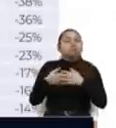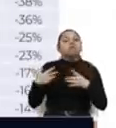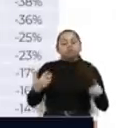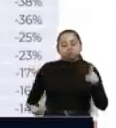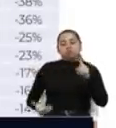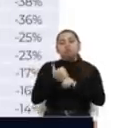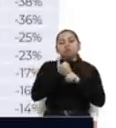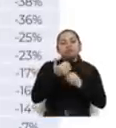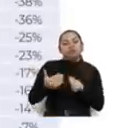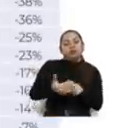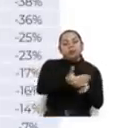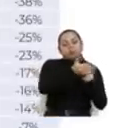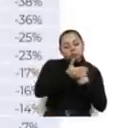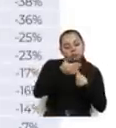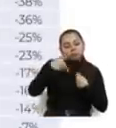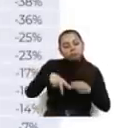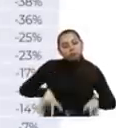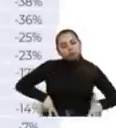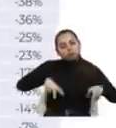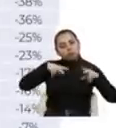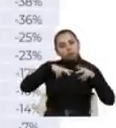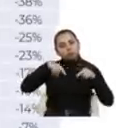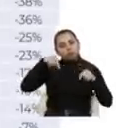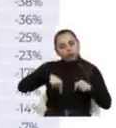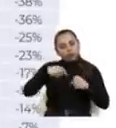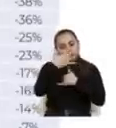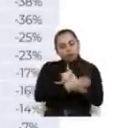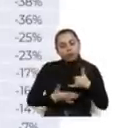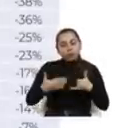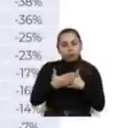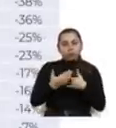la protección de la vida en el país.